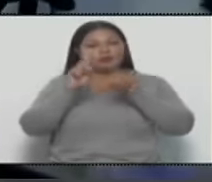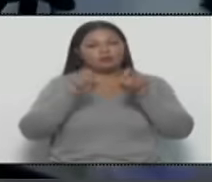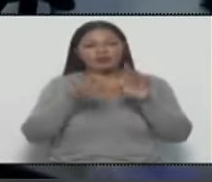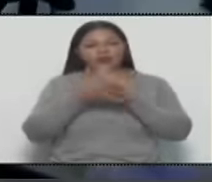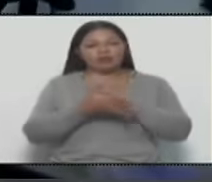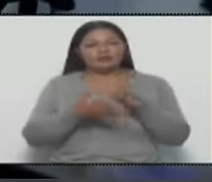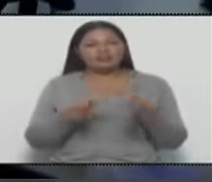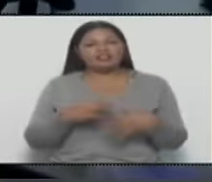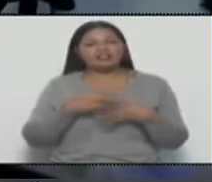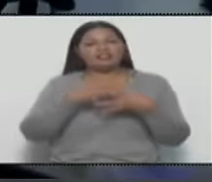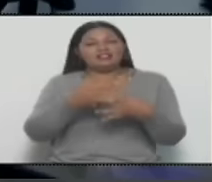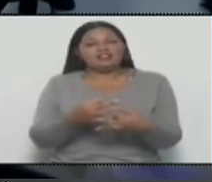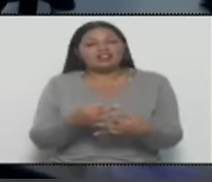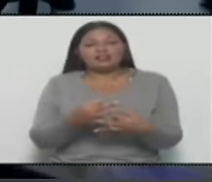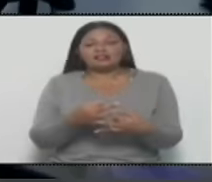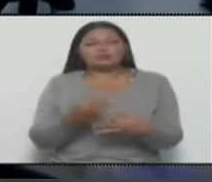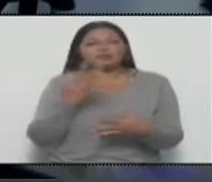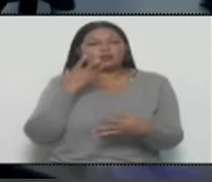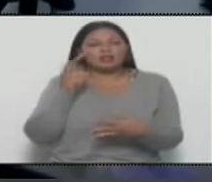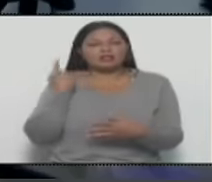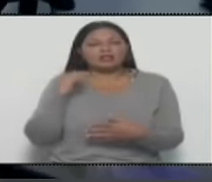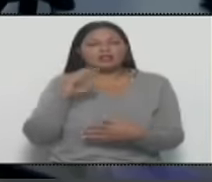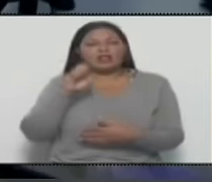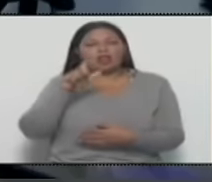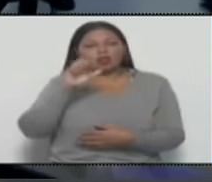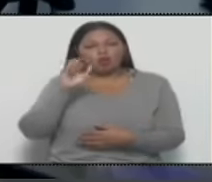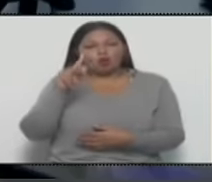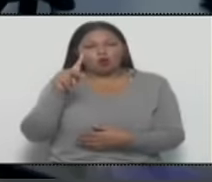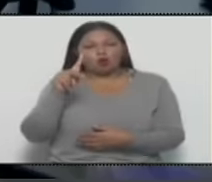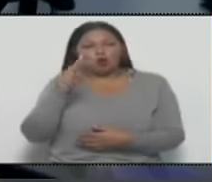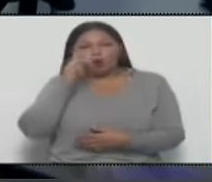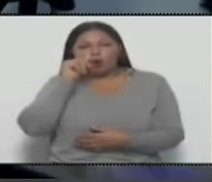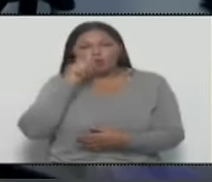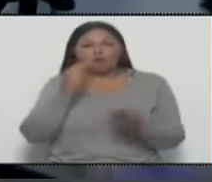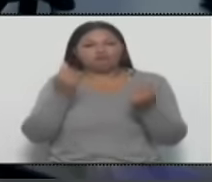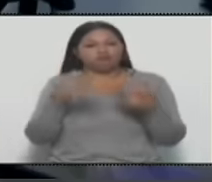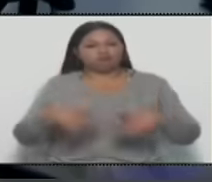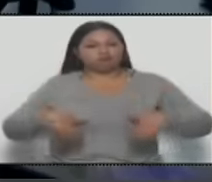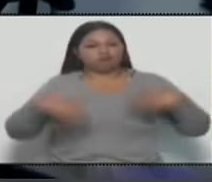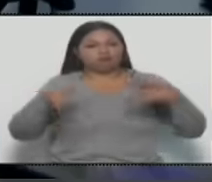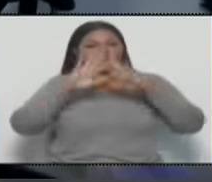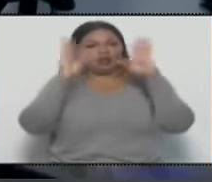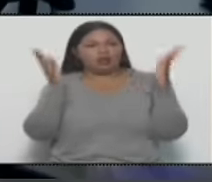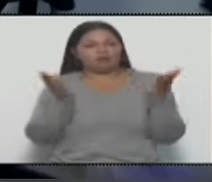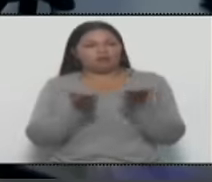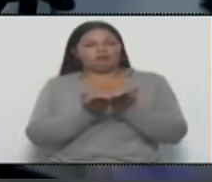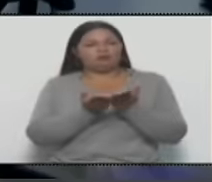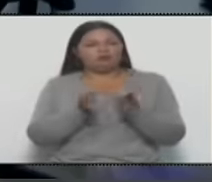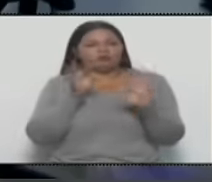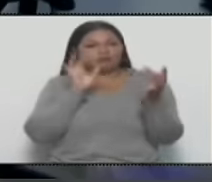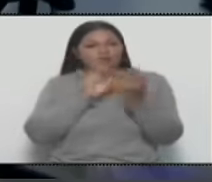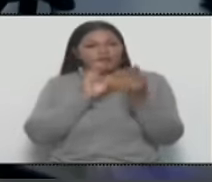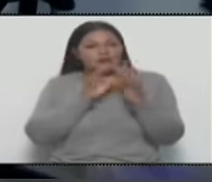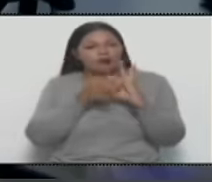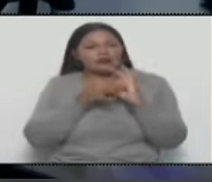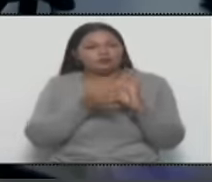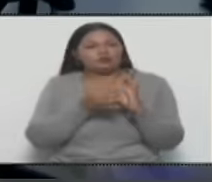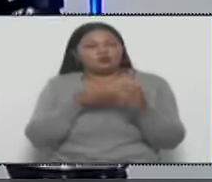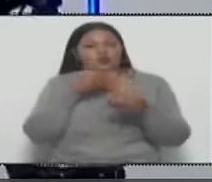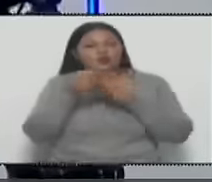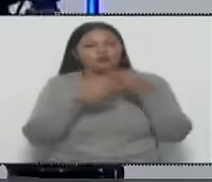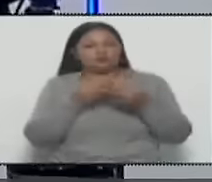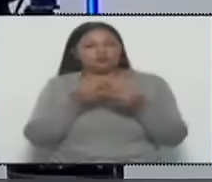del interés que tiene Elon Musk, un tipo tan con tanto dinero en el mundo, sí, y esa alianza que ha hecho con